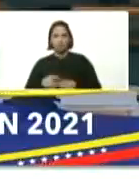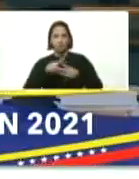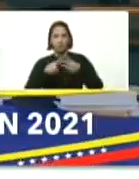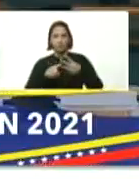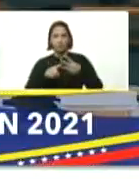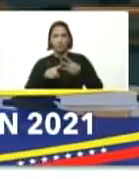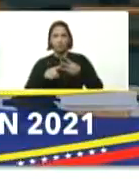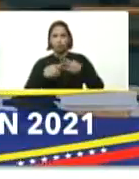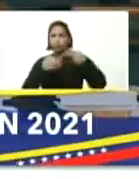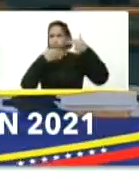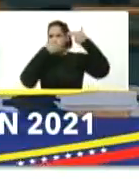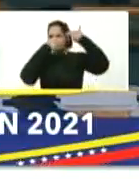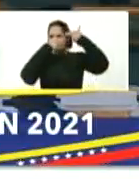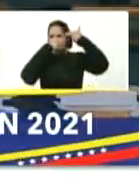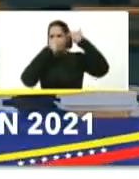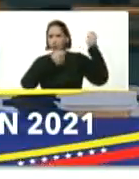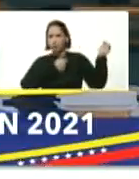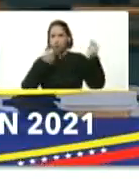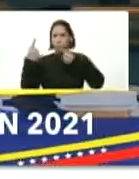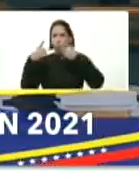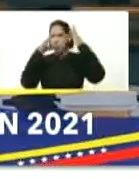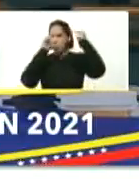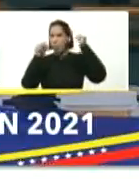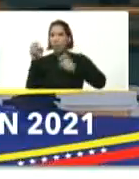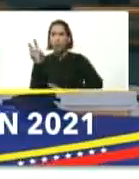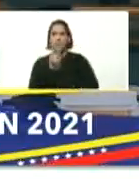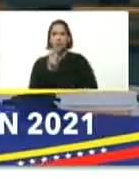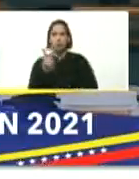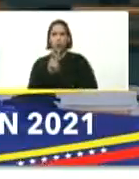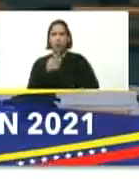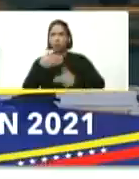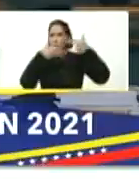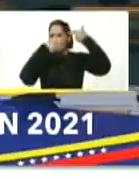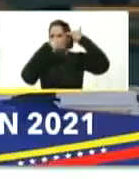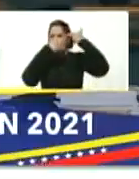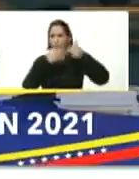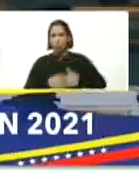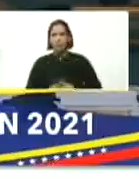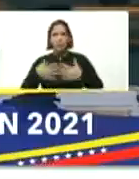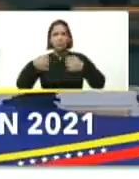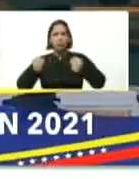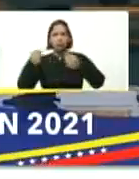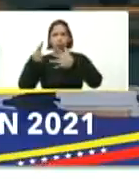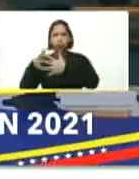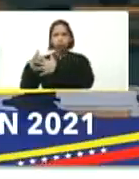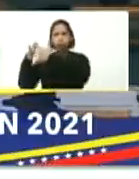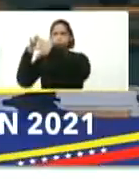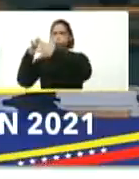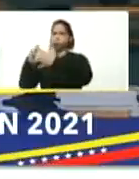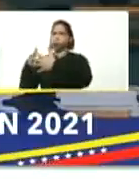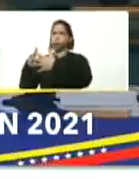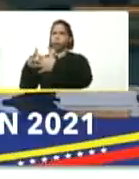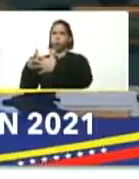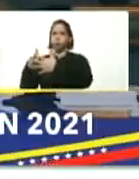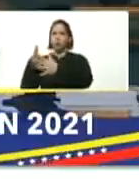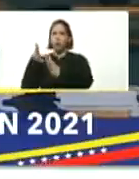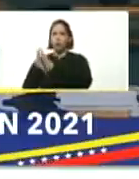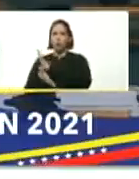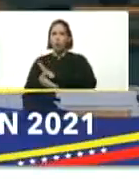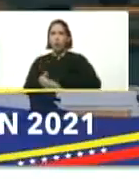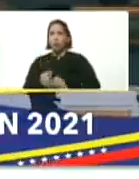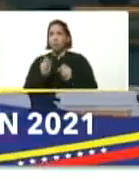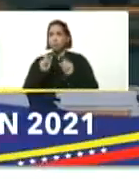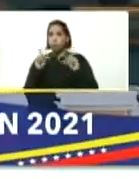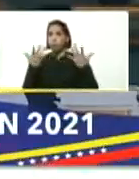secuestrado, enviado diplomático venezolano, secuestrado en las cárceles de Estados Unidos. Se trata de algo